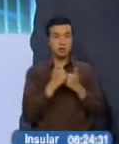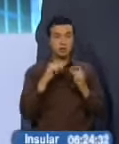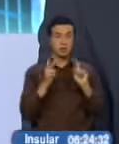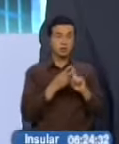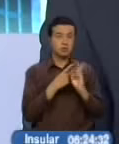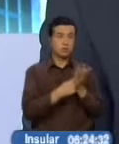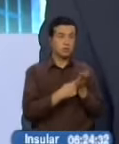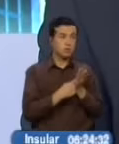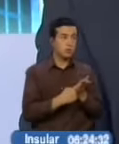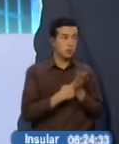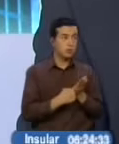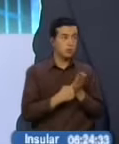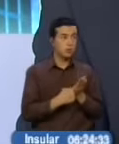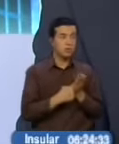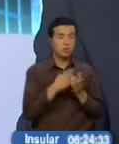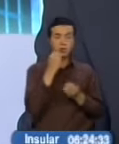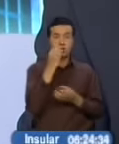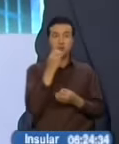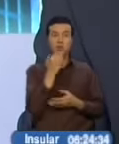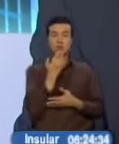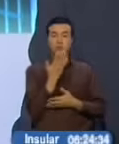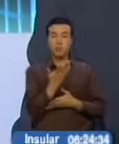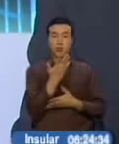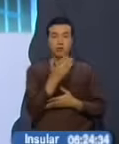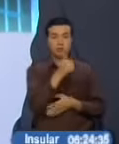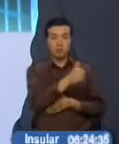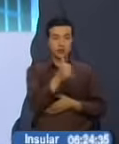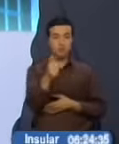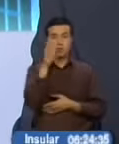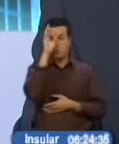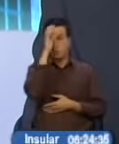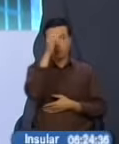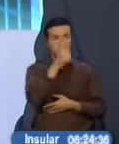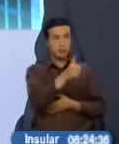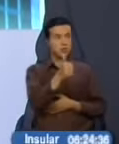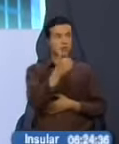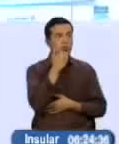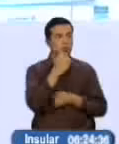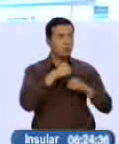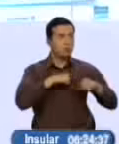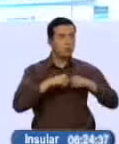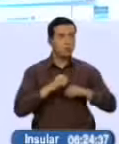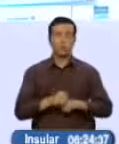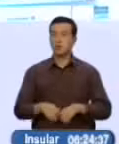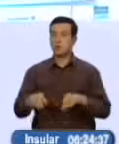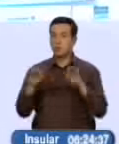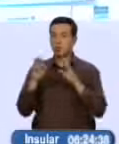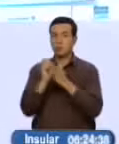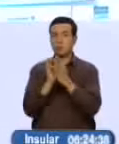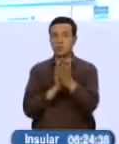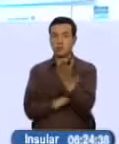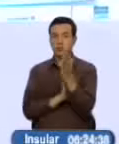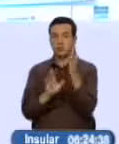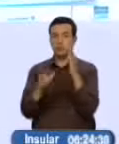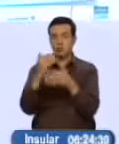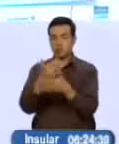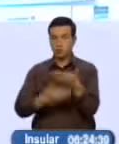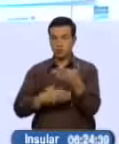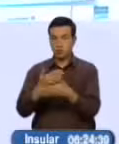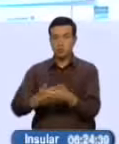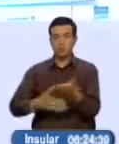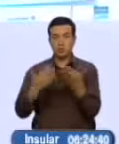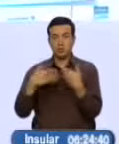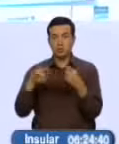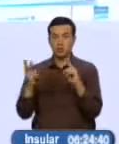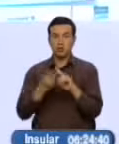segundo debate, y ¿cómo se va a socializar con los gestores, con los actores de la cultura ecuatoriana? Bueno, la ventaja es que este proyecto y el texto que tenemos ahora